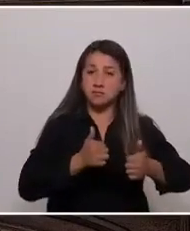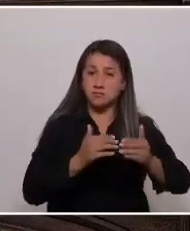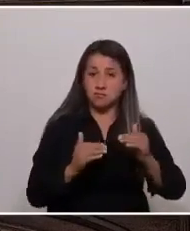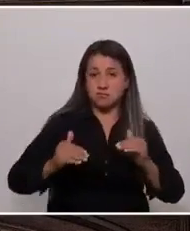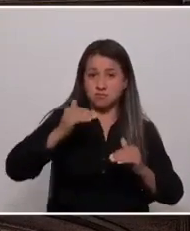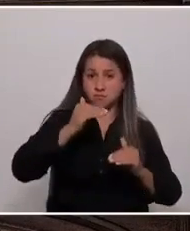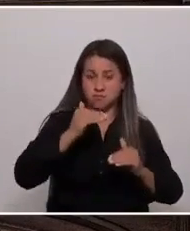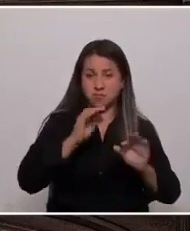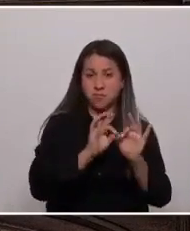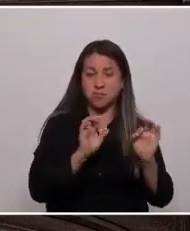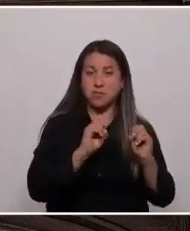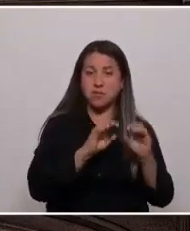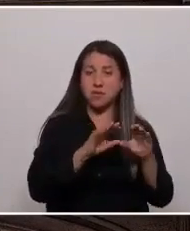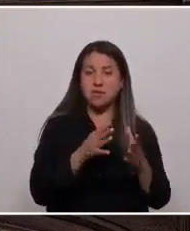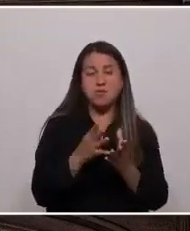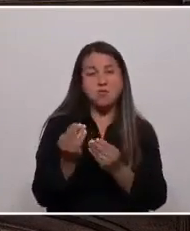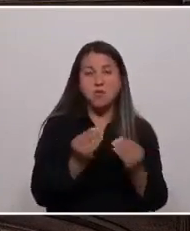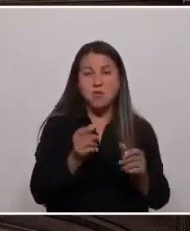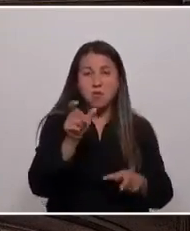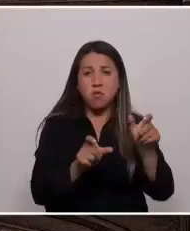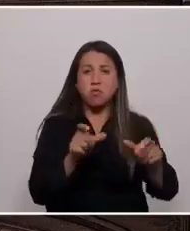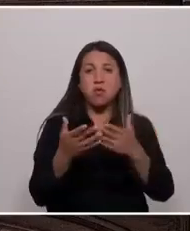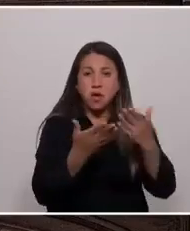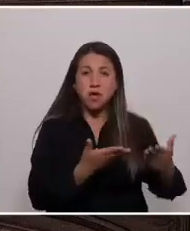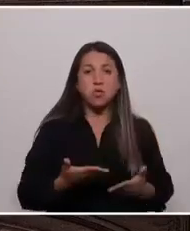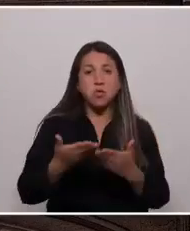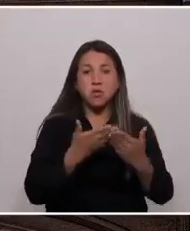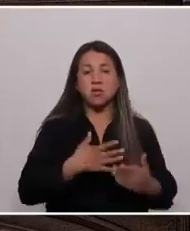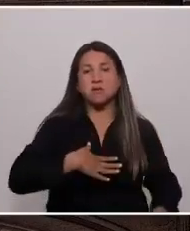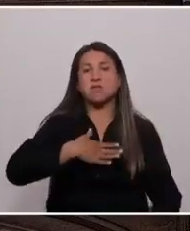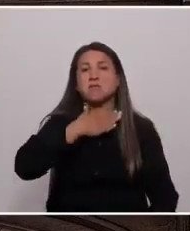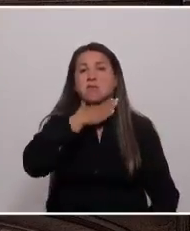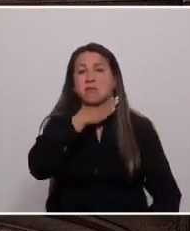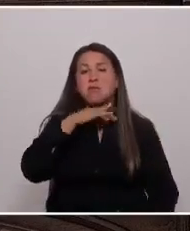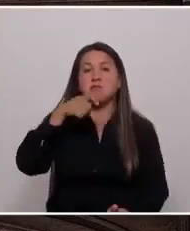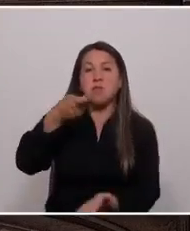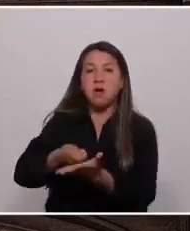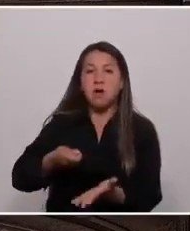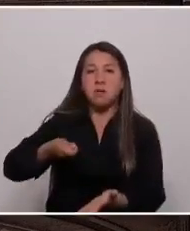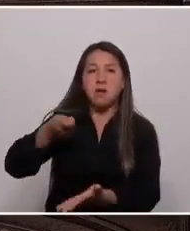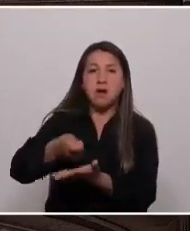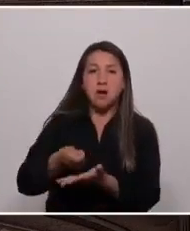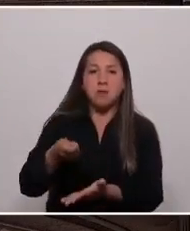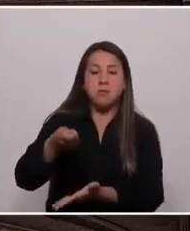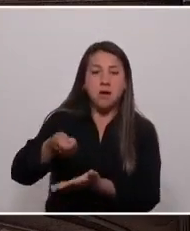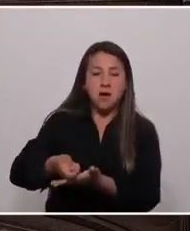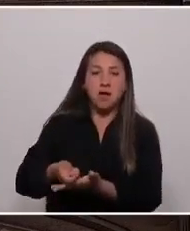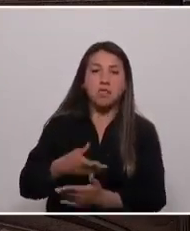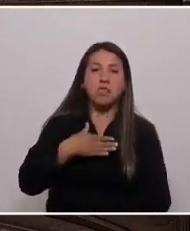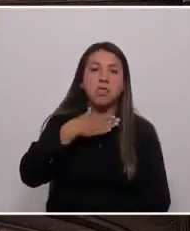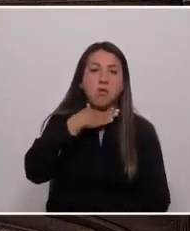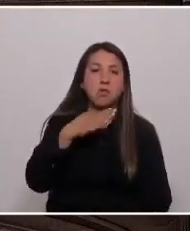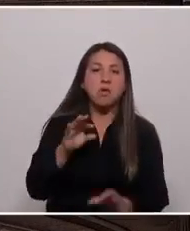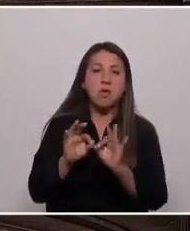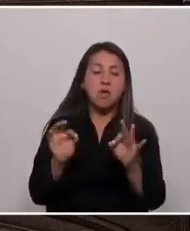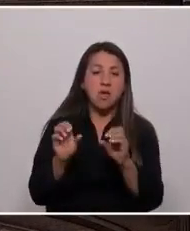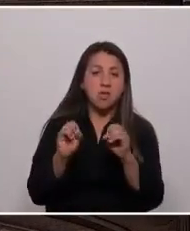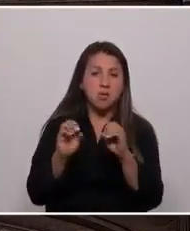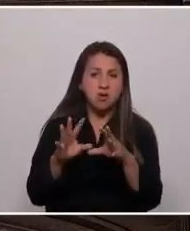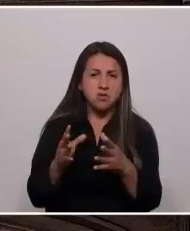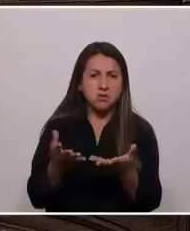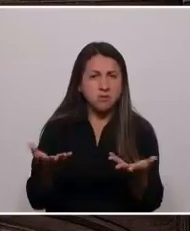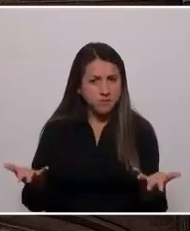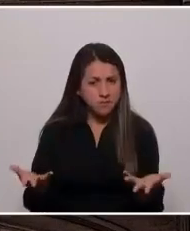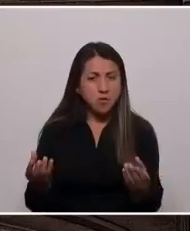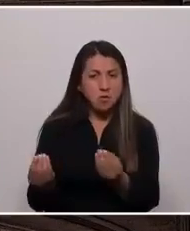en tigre son cientos los estudiantes que viven agobiados por tener que pagar una deuda educativa y como no estar de acuerdo con una educación pública gratuita